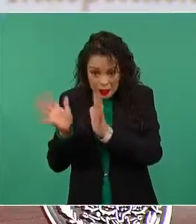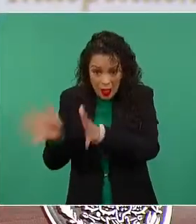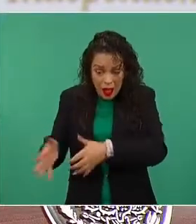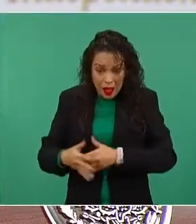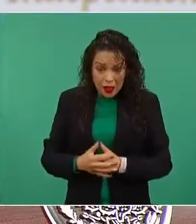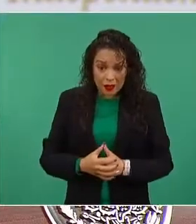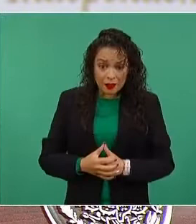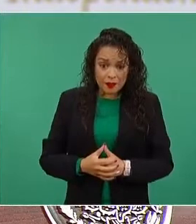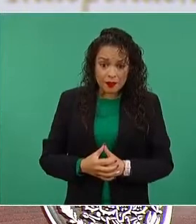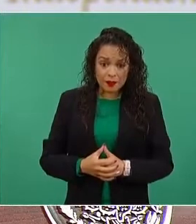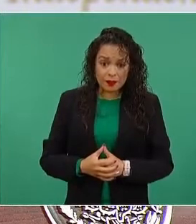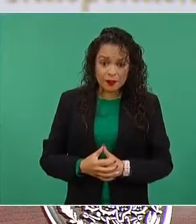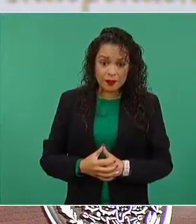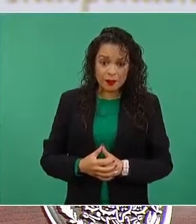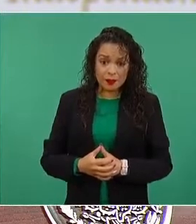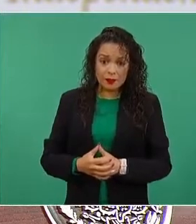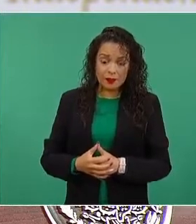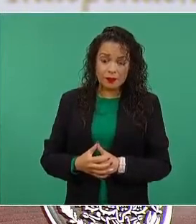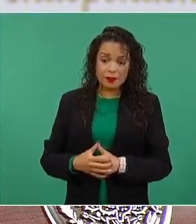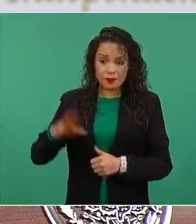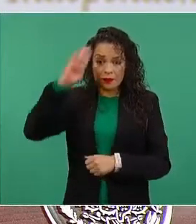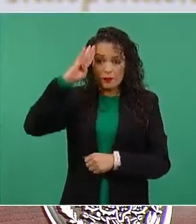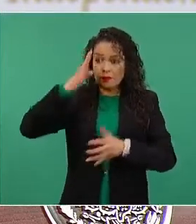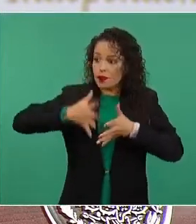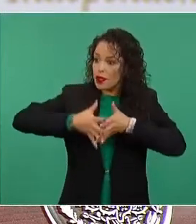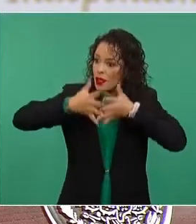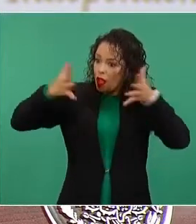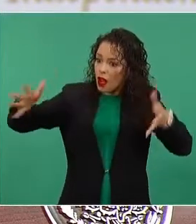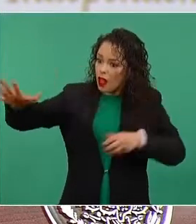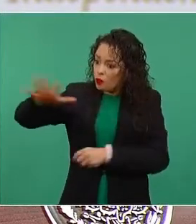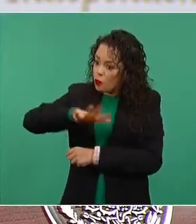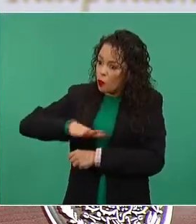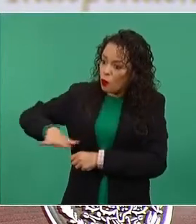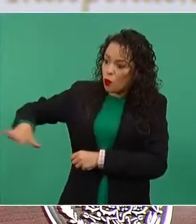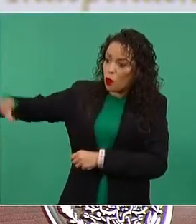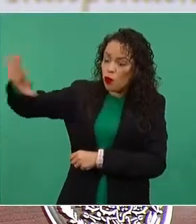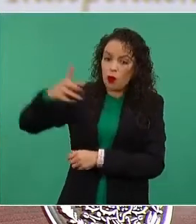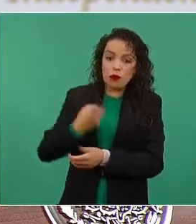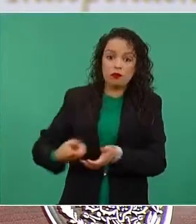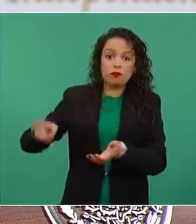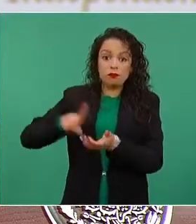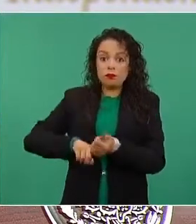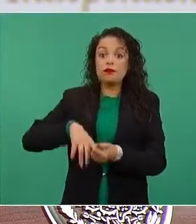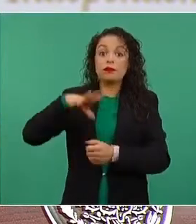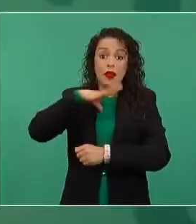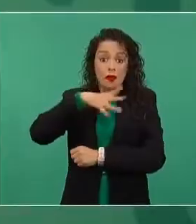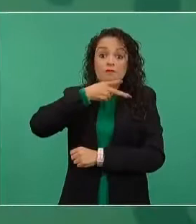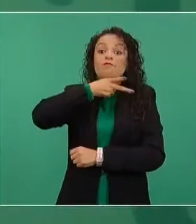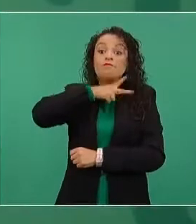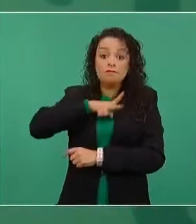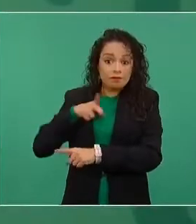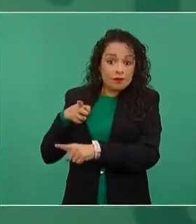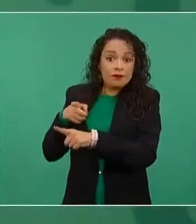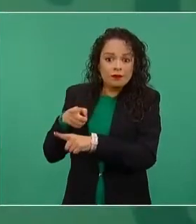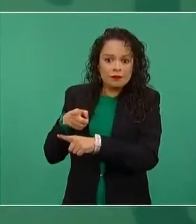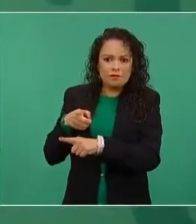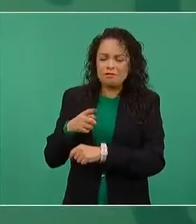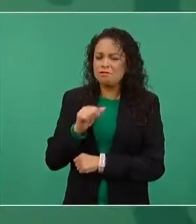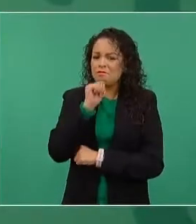ese gran campo petrolero? No,